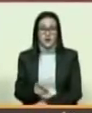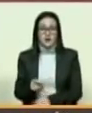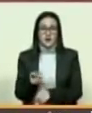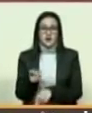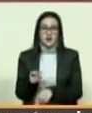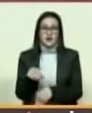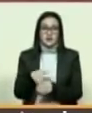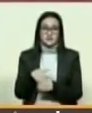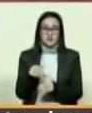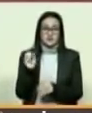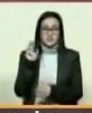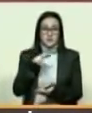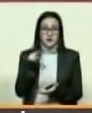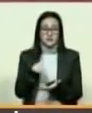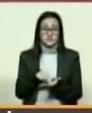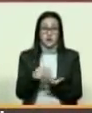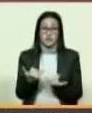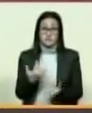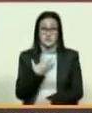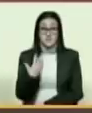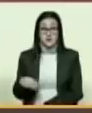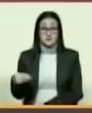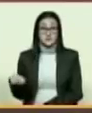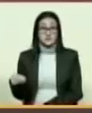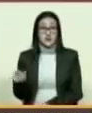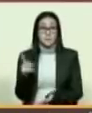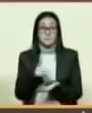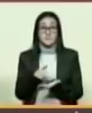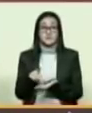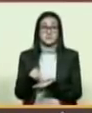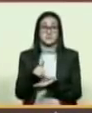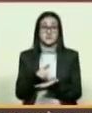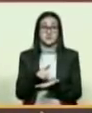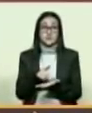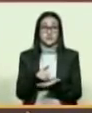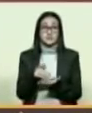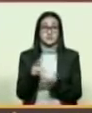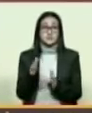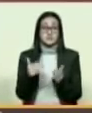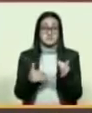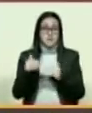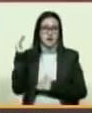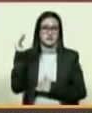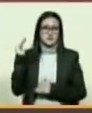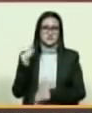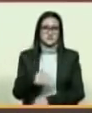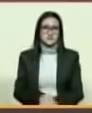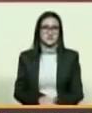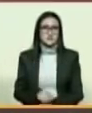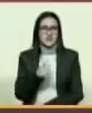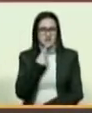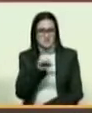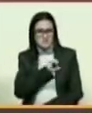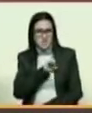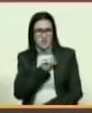Nacional, en elecciones presidenciales, por lo general la participación es aún mayor. Así que, ¿quién dijo miedo?